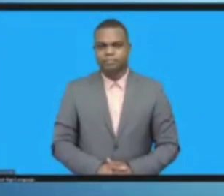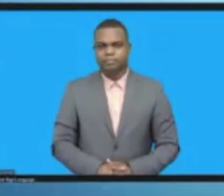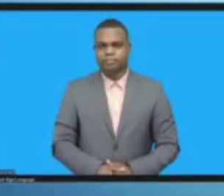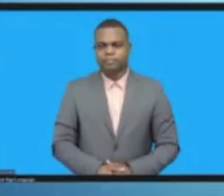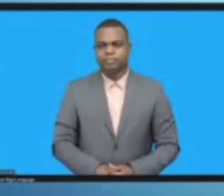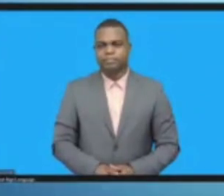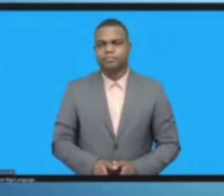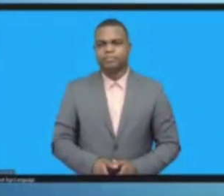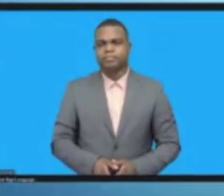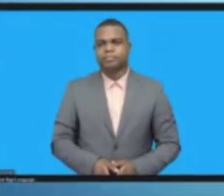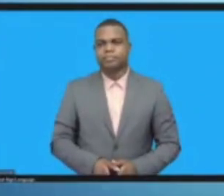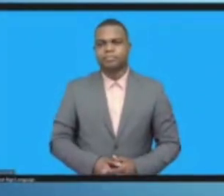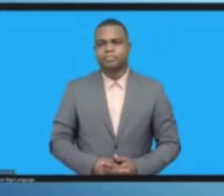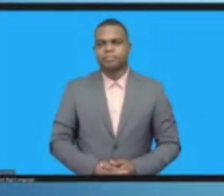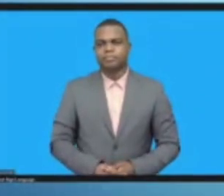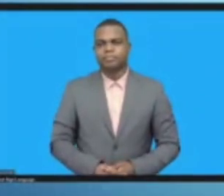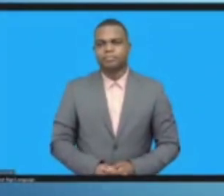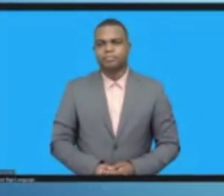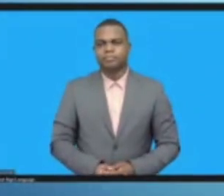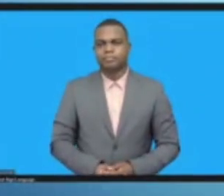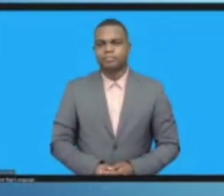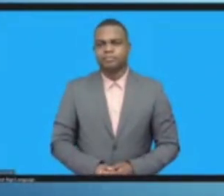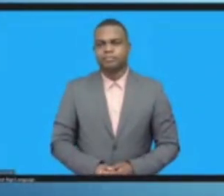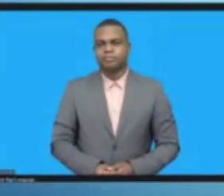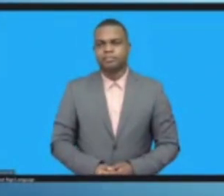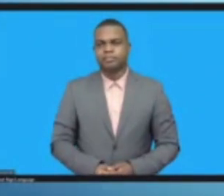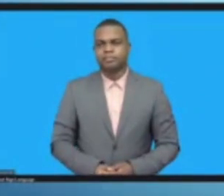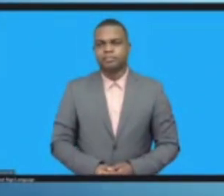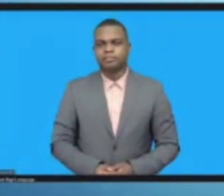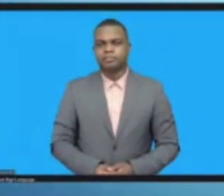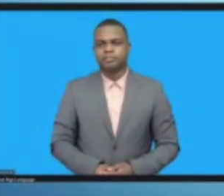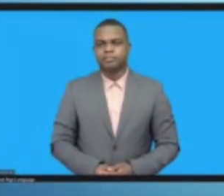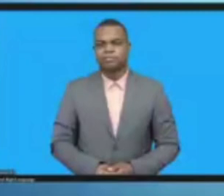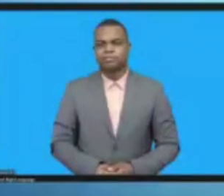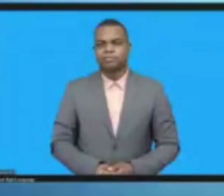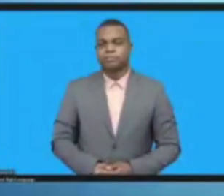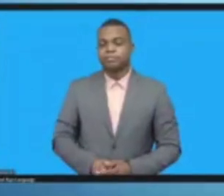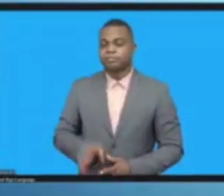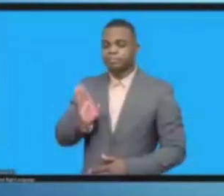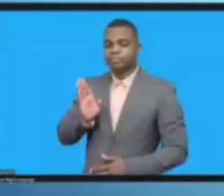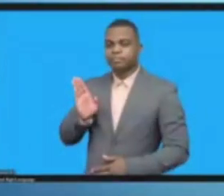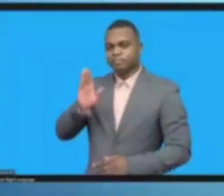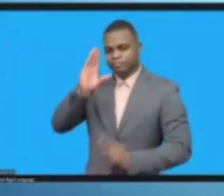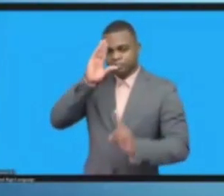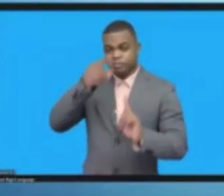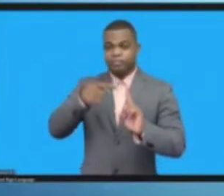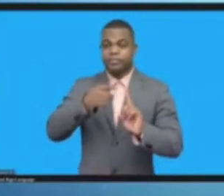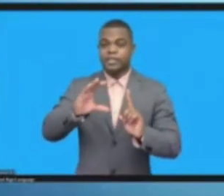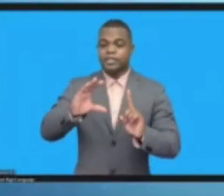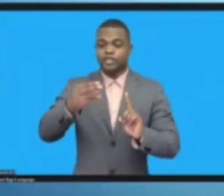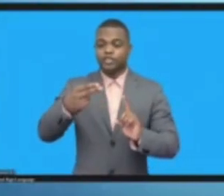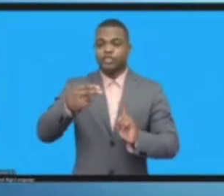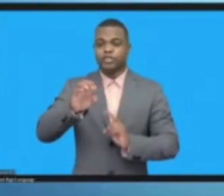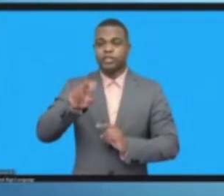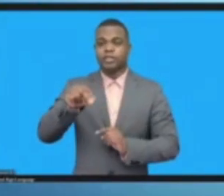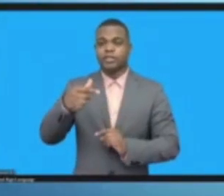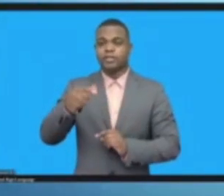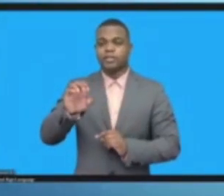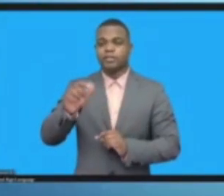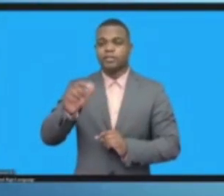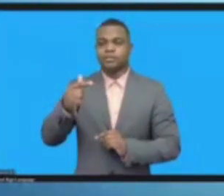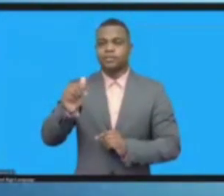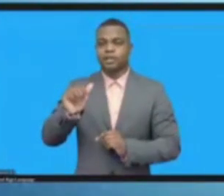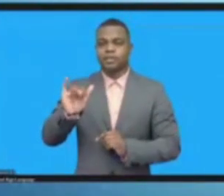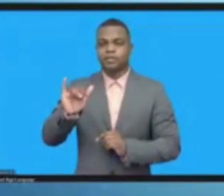Hola Muchas gracias en primer lugar quisiera pedirles a todos los oradores que participarán